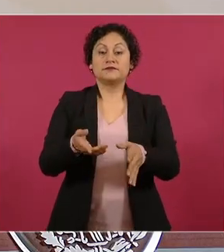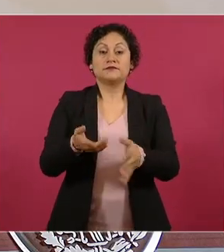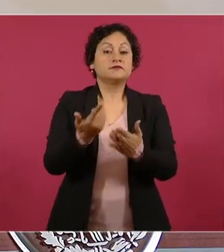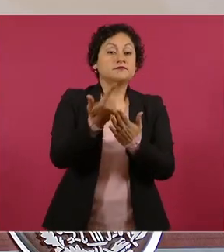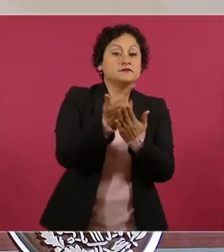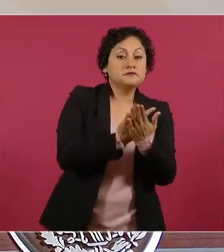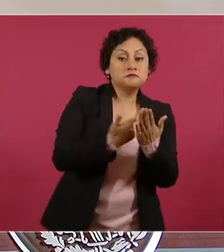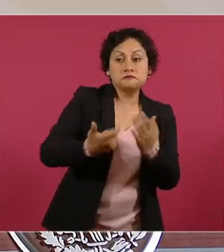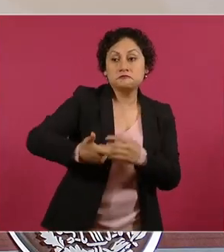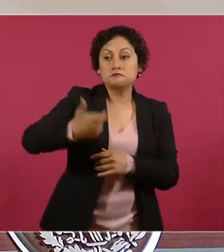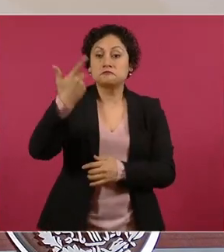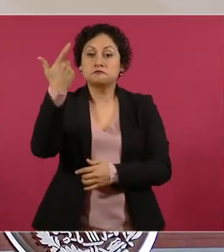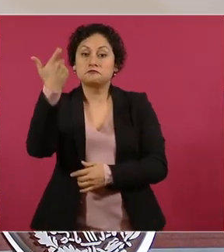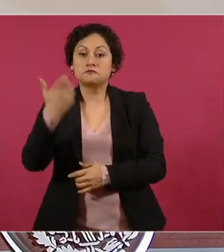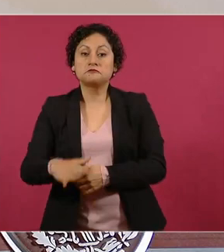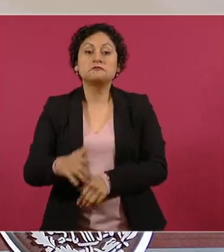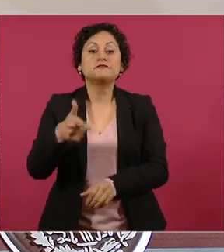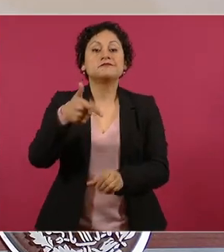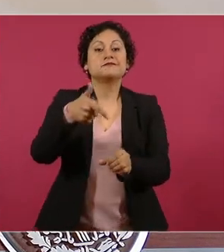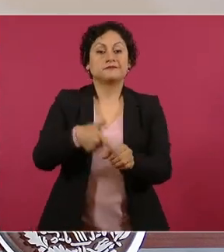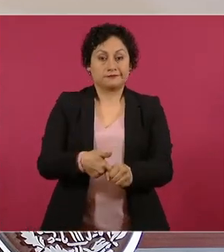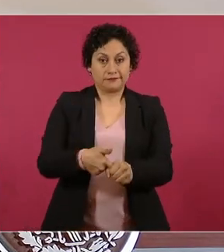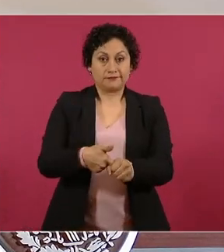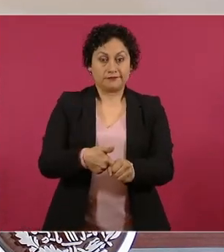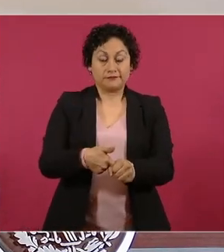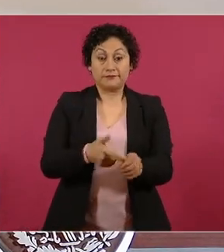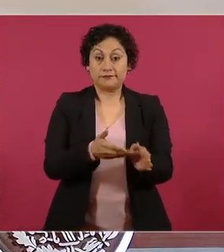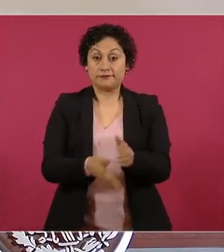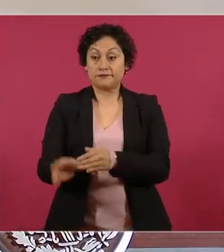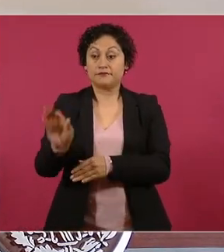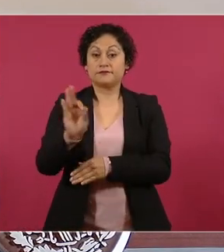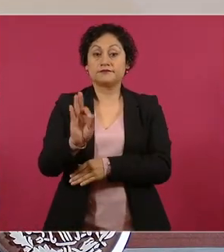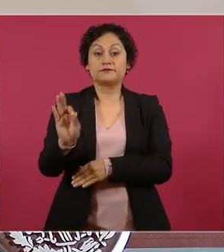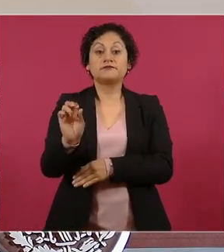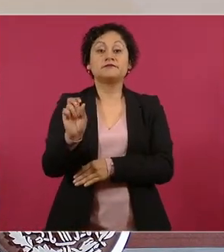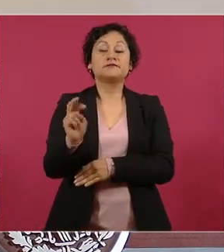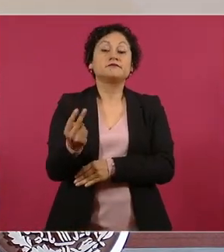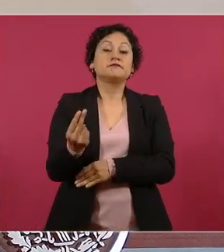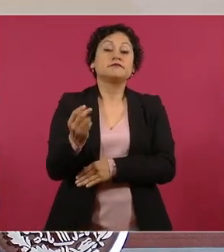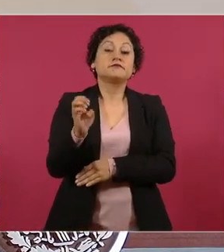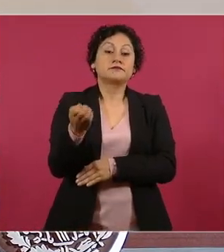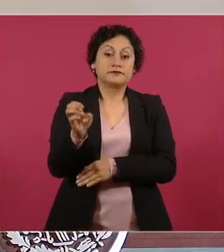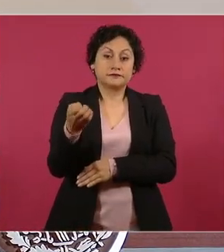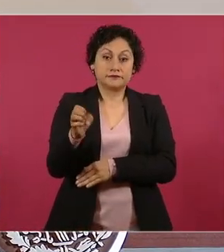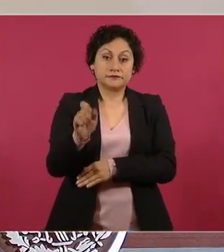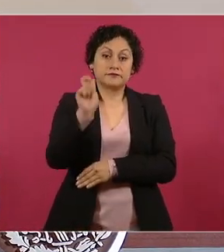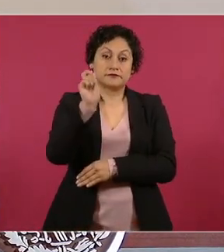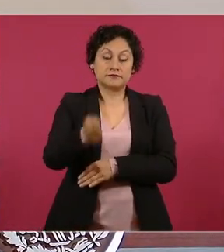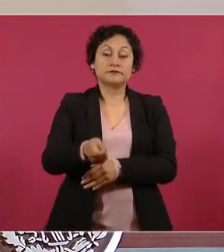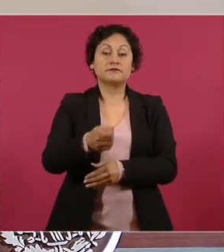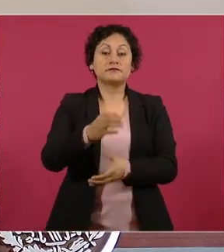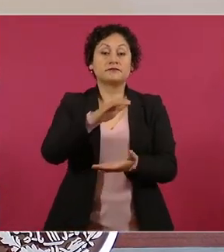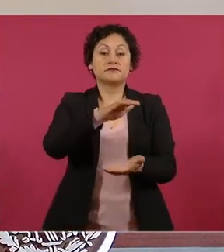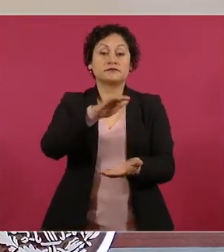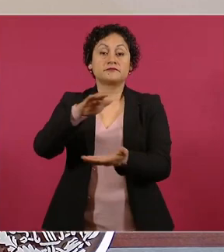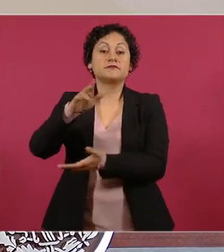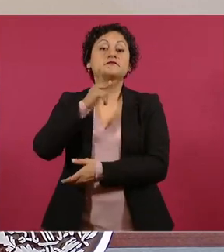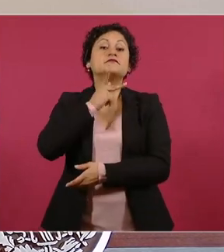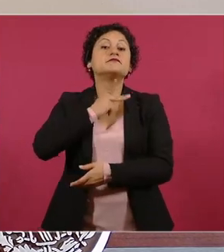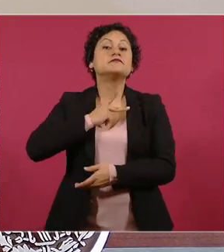combustibles. Y al 25 de enero tuvimos que, si bien en el mercado internacional la mezcla de crudo mexicano se cotizó a